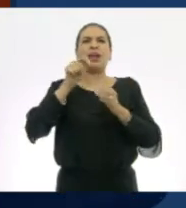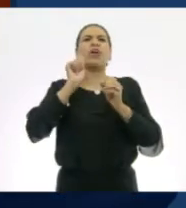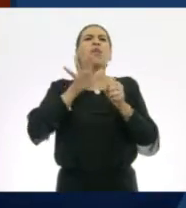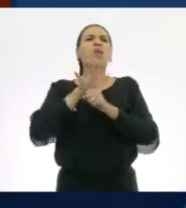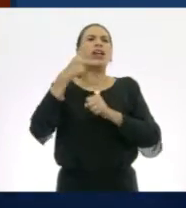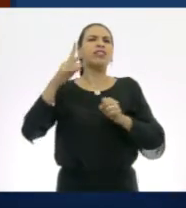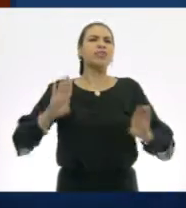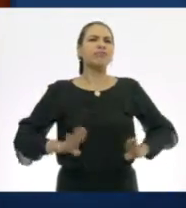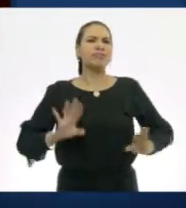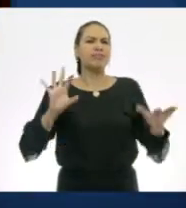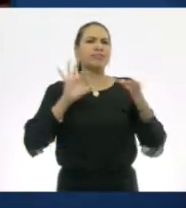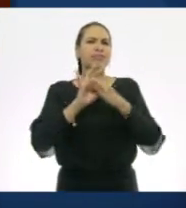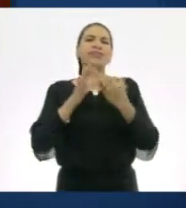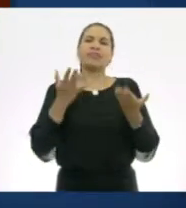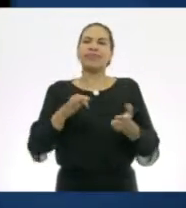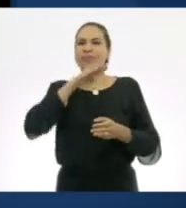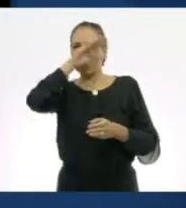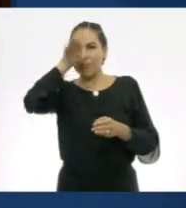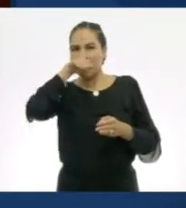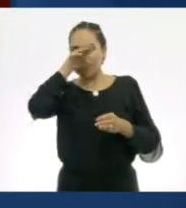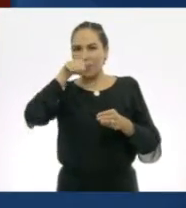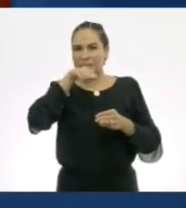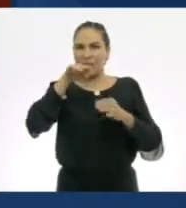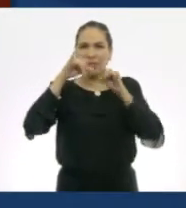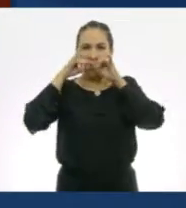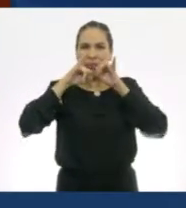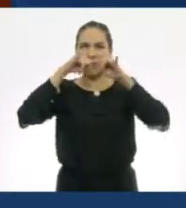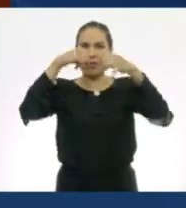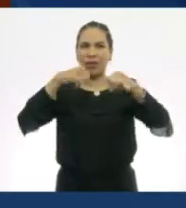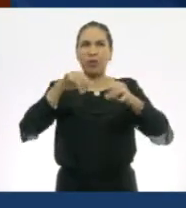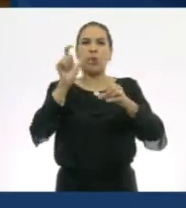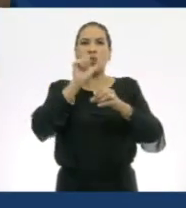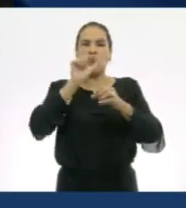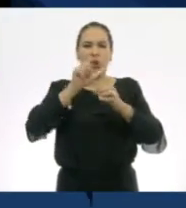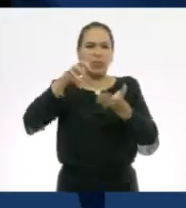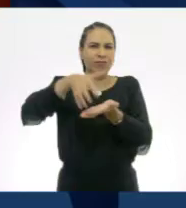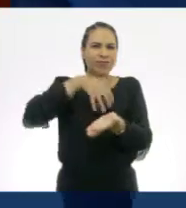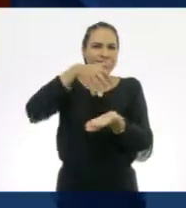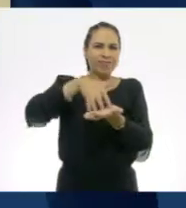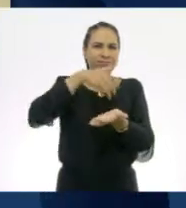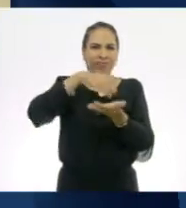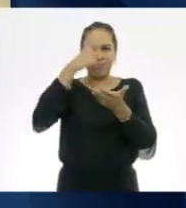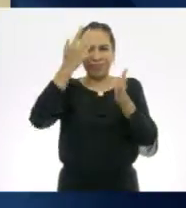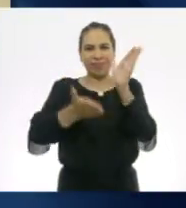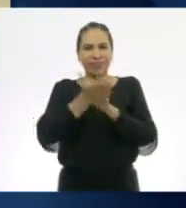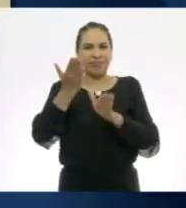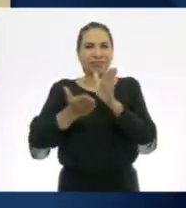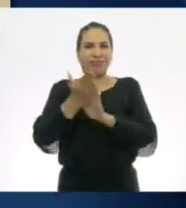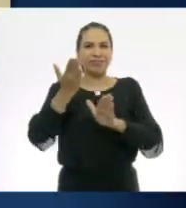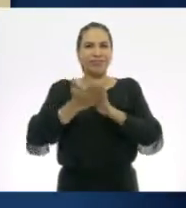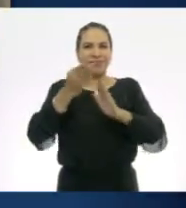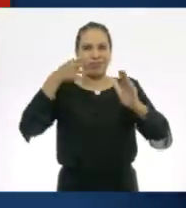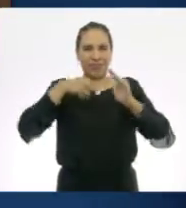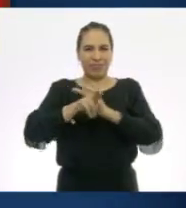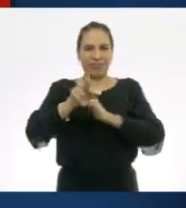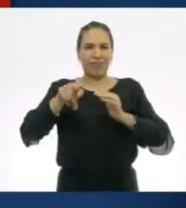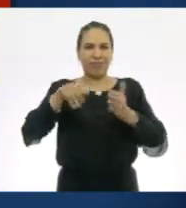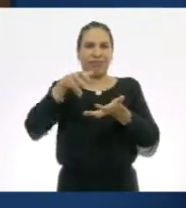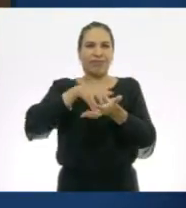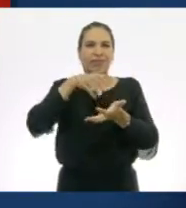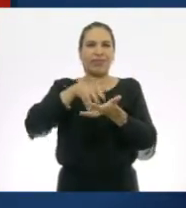estación es precisamente un mamut, porque a la hora que estaban haciendo los cimientos para hacer esa